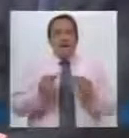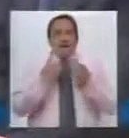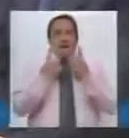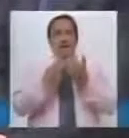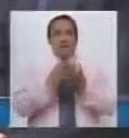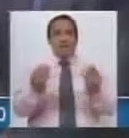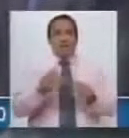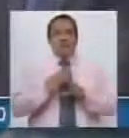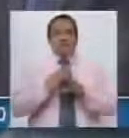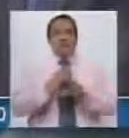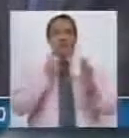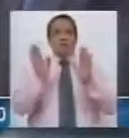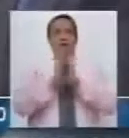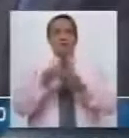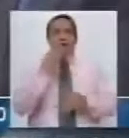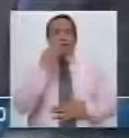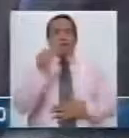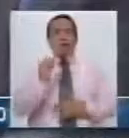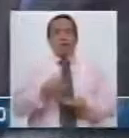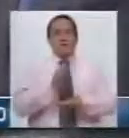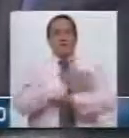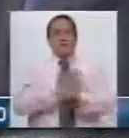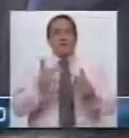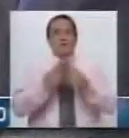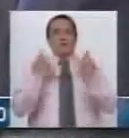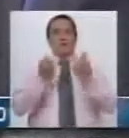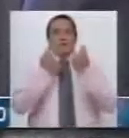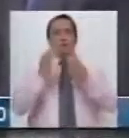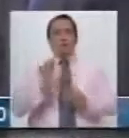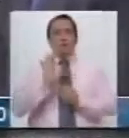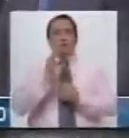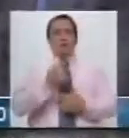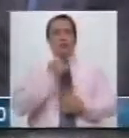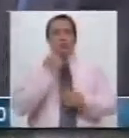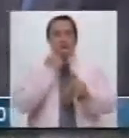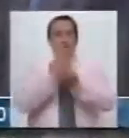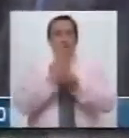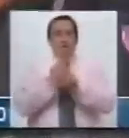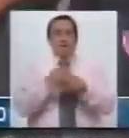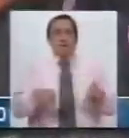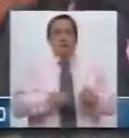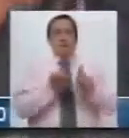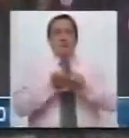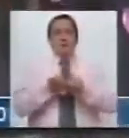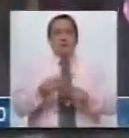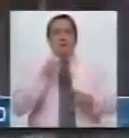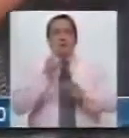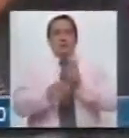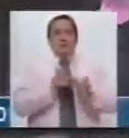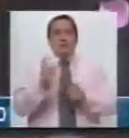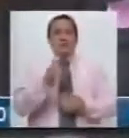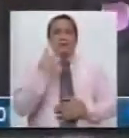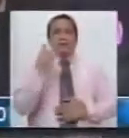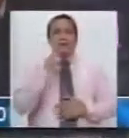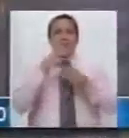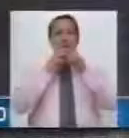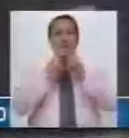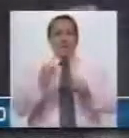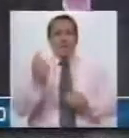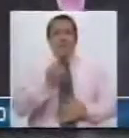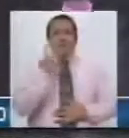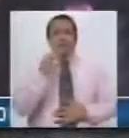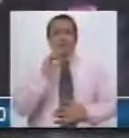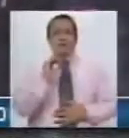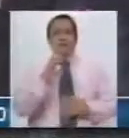de cáncer, sobre todo en las adolescentes. En la ceremonia de lanzamiento estuvieron presentes, entre ellos, de personalidades como el secretario general